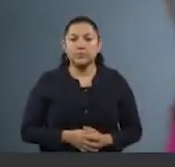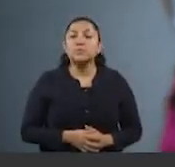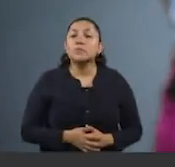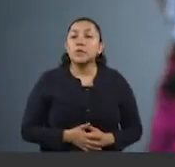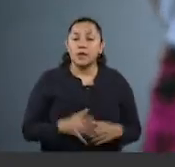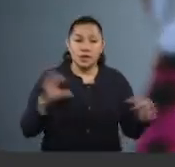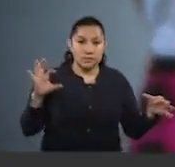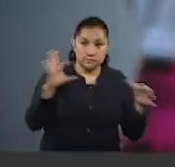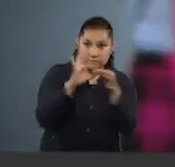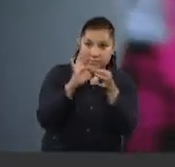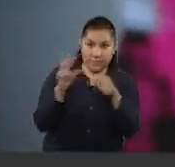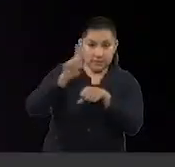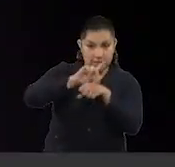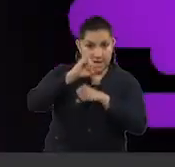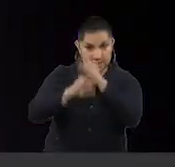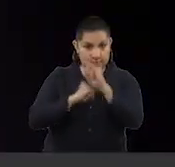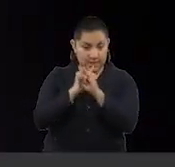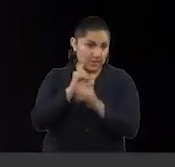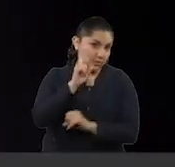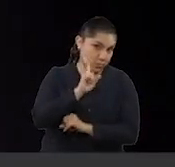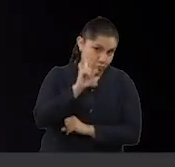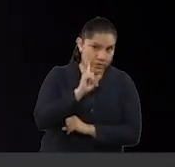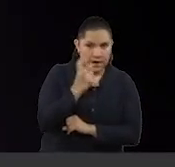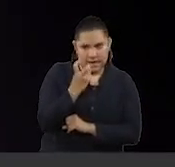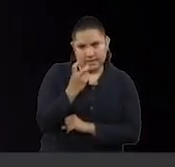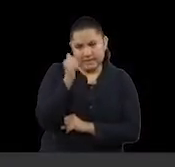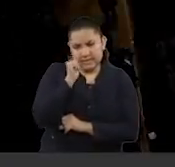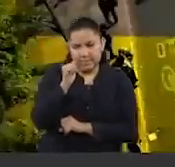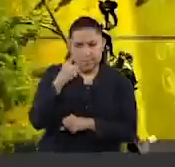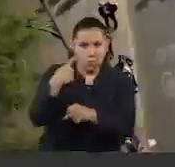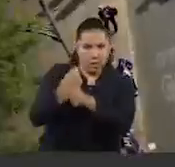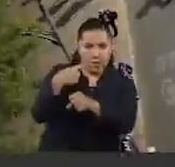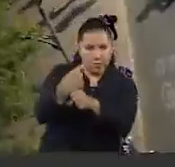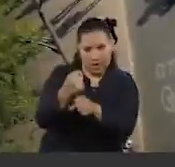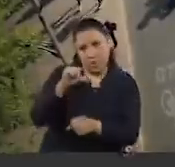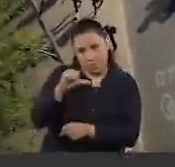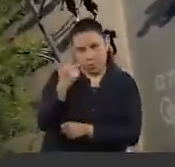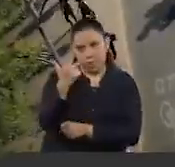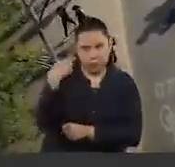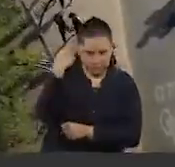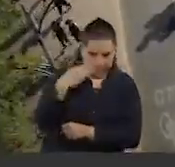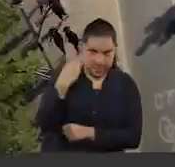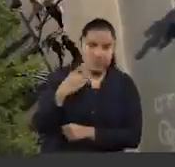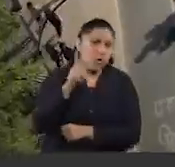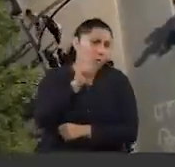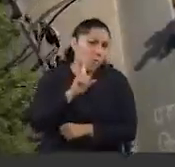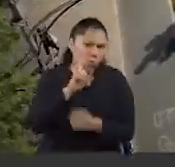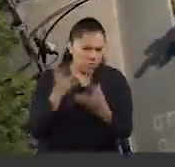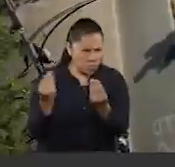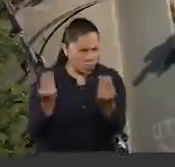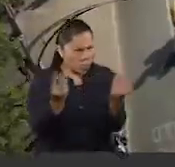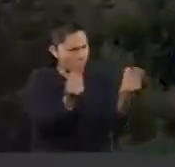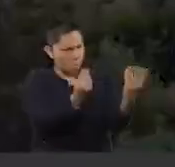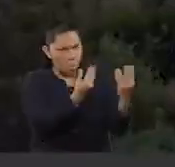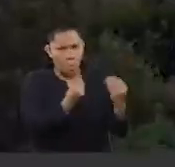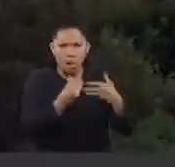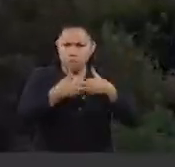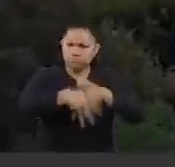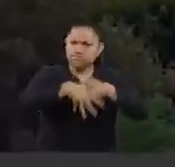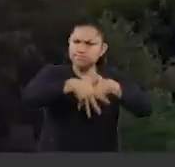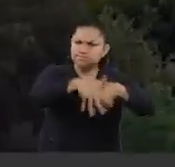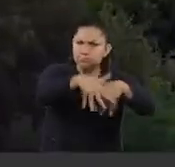En el marco del Día Internacional de la Mujer, que se conmemora este 8 de marzo, miles de mujeres salen a las calles para promover sus derechos